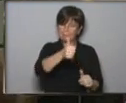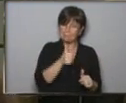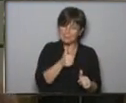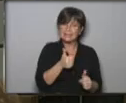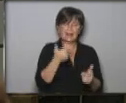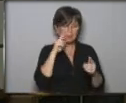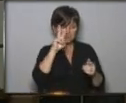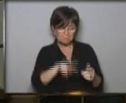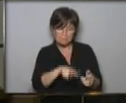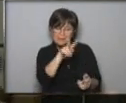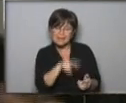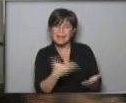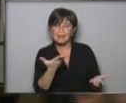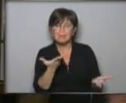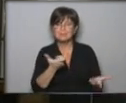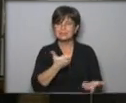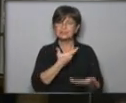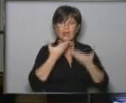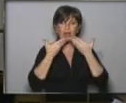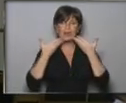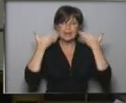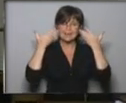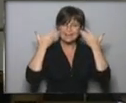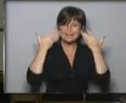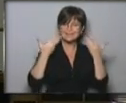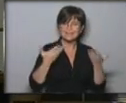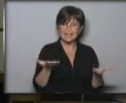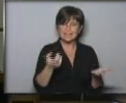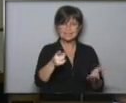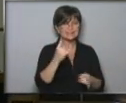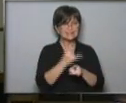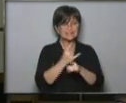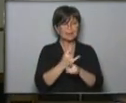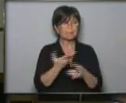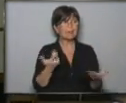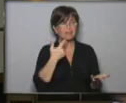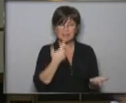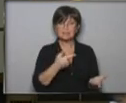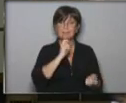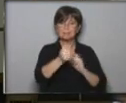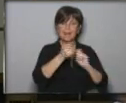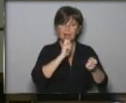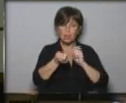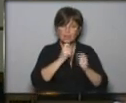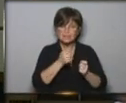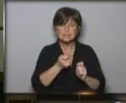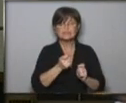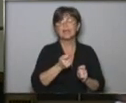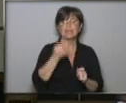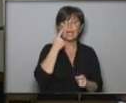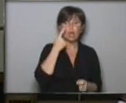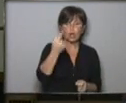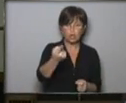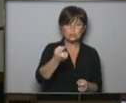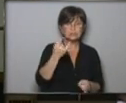presentan. Mantiene una sonrisa que ha llamado la atención a los periodistas que más lo